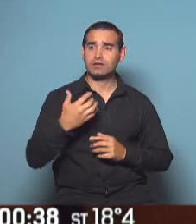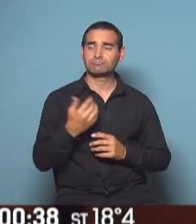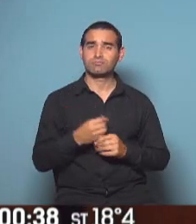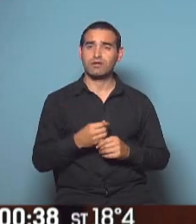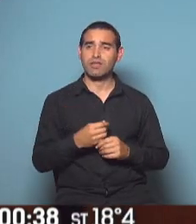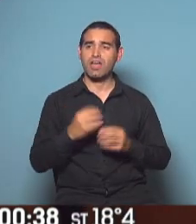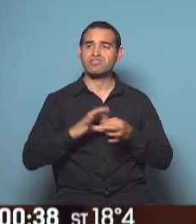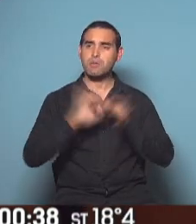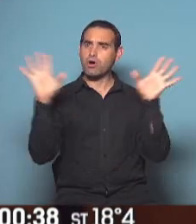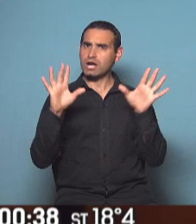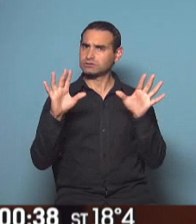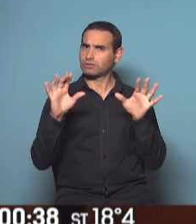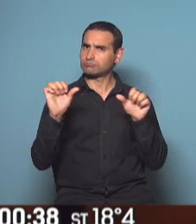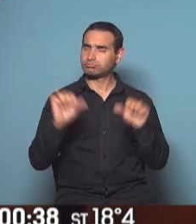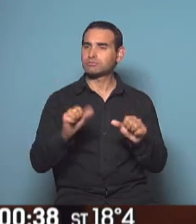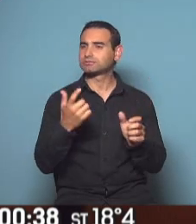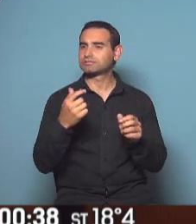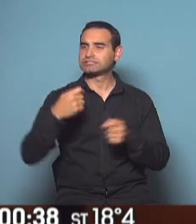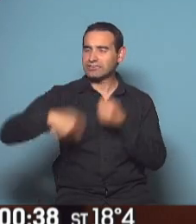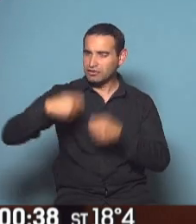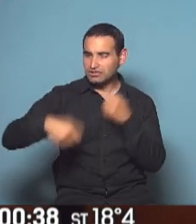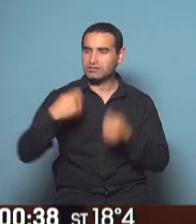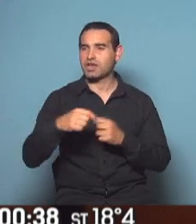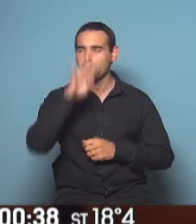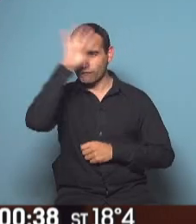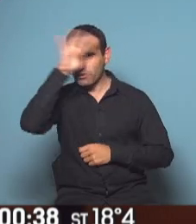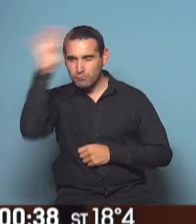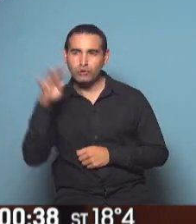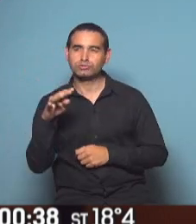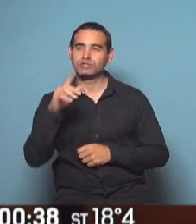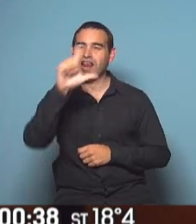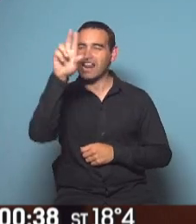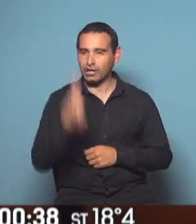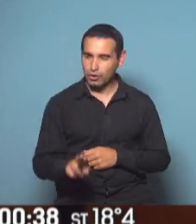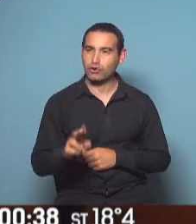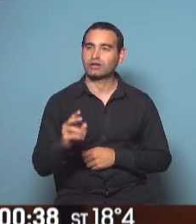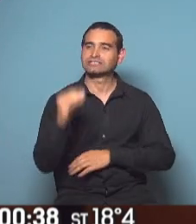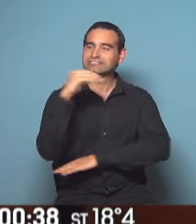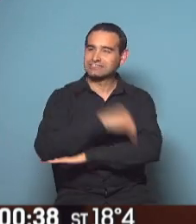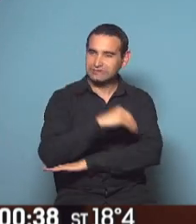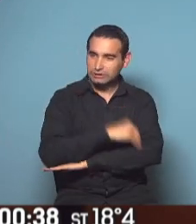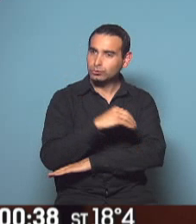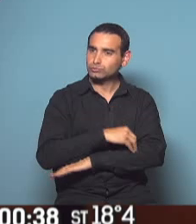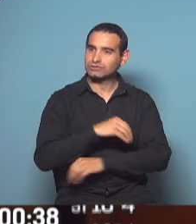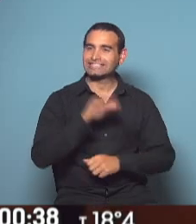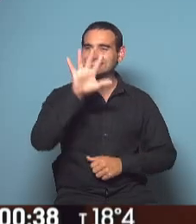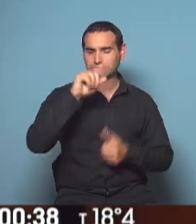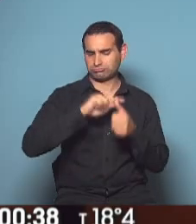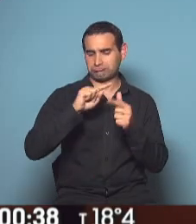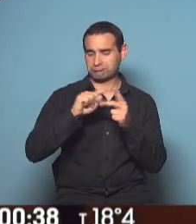¿no? Santiago del Estero, San Luis, Formosa, La Rioja, Santa Cruz, te diría, son 5 de los casos más